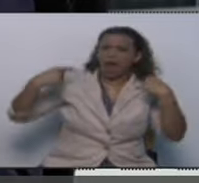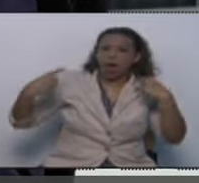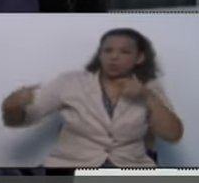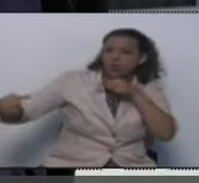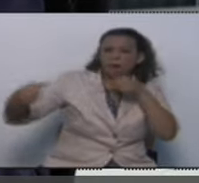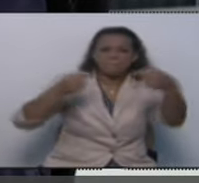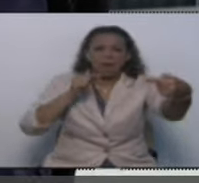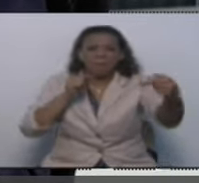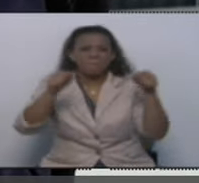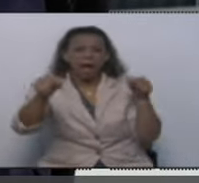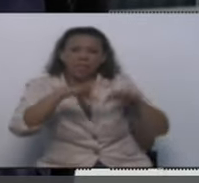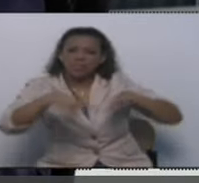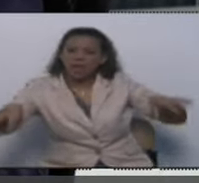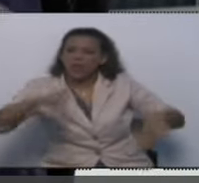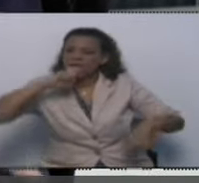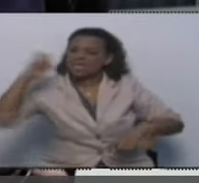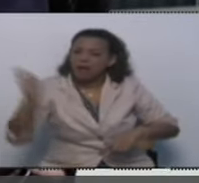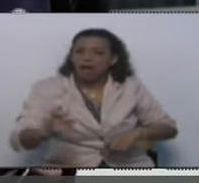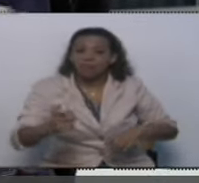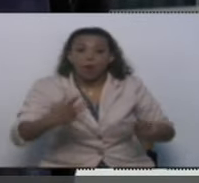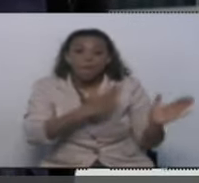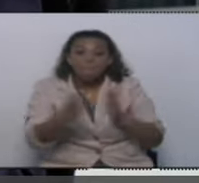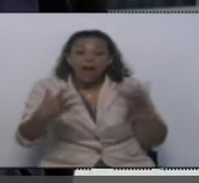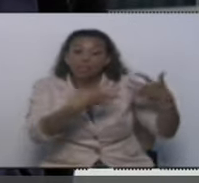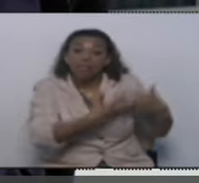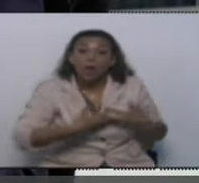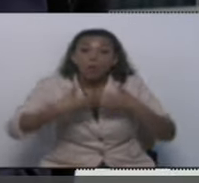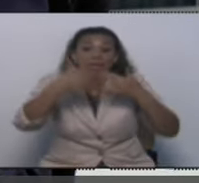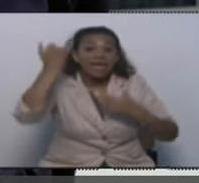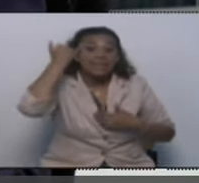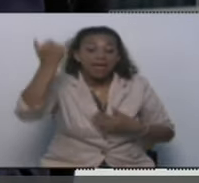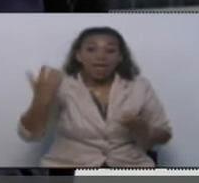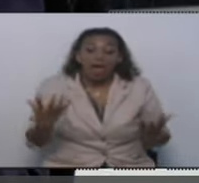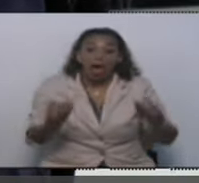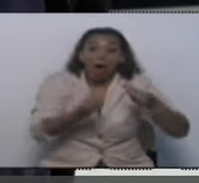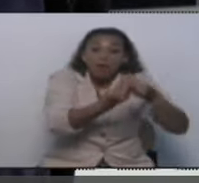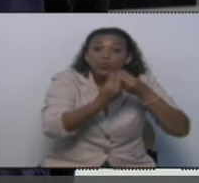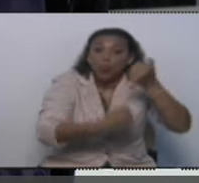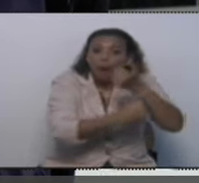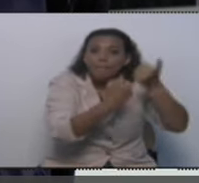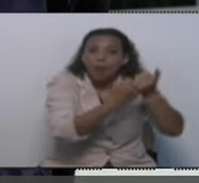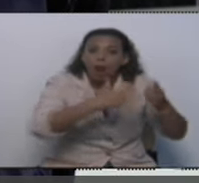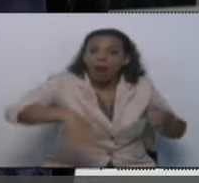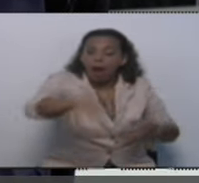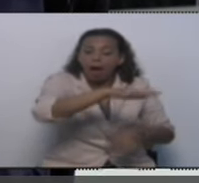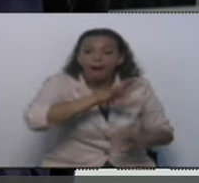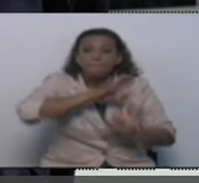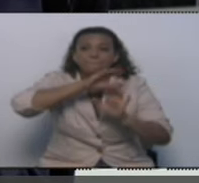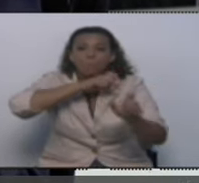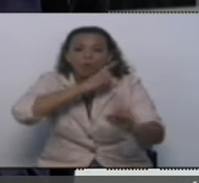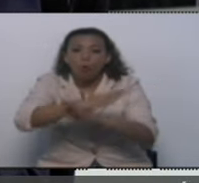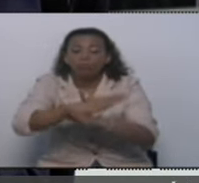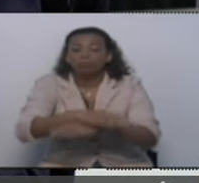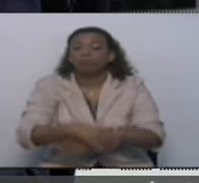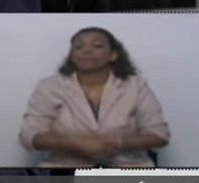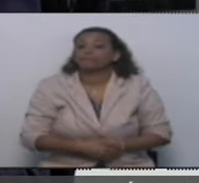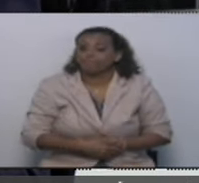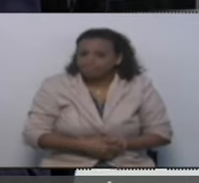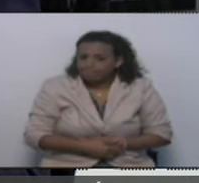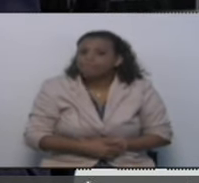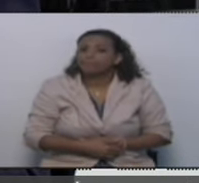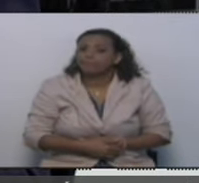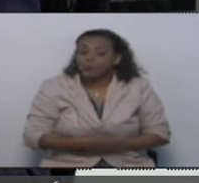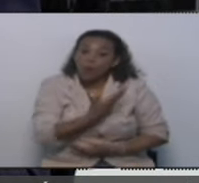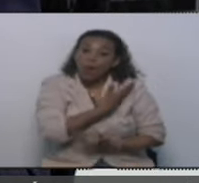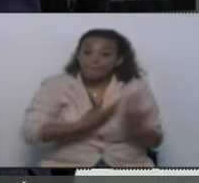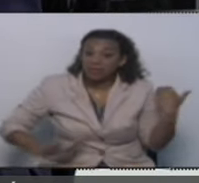chií, bueno, todo un plan del imperio estadounidense contra toda esa región, y contra el